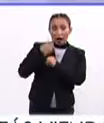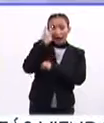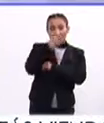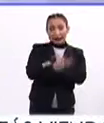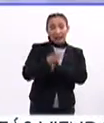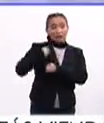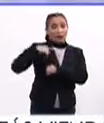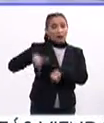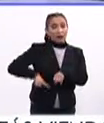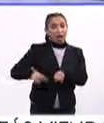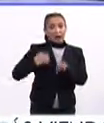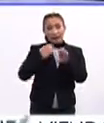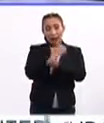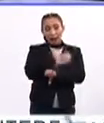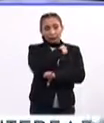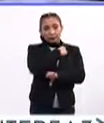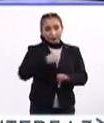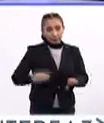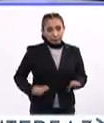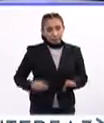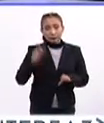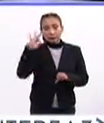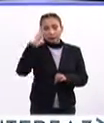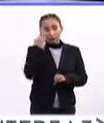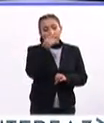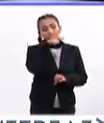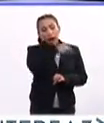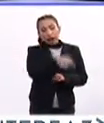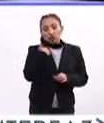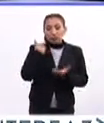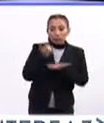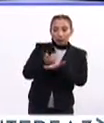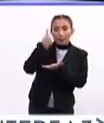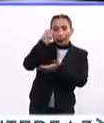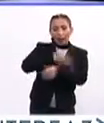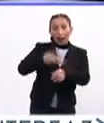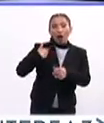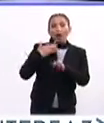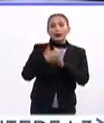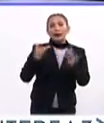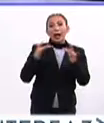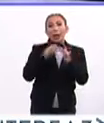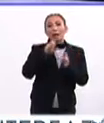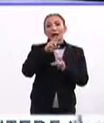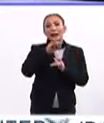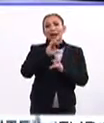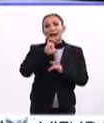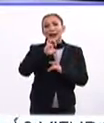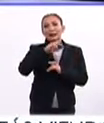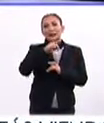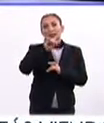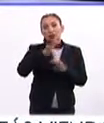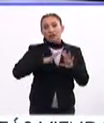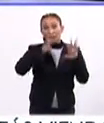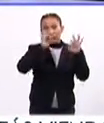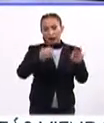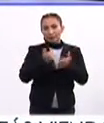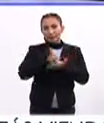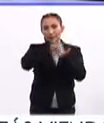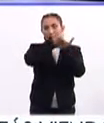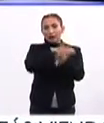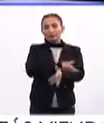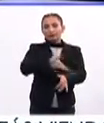poderes de gobierno de los estados, pues confluyan para su solución. Nos vamos a enlazar con Mariana Echandi, es oficial asistente